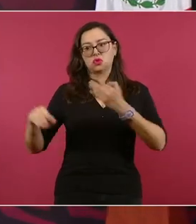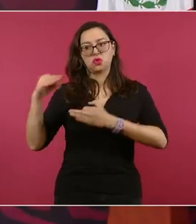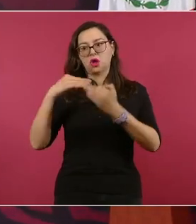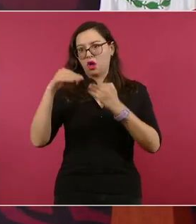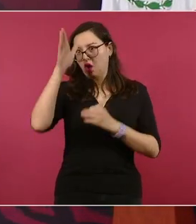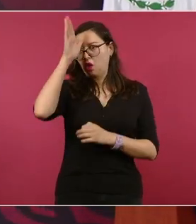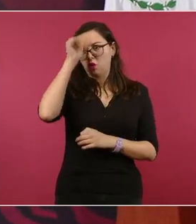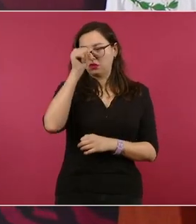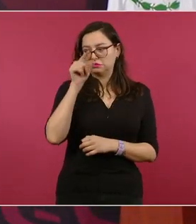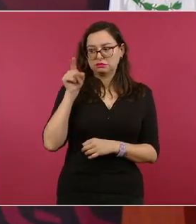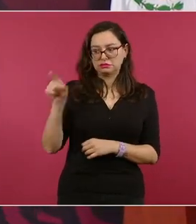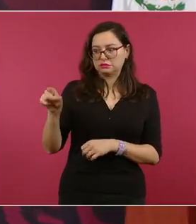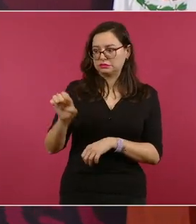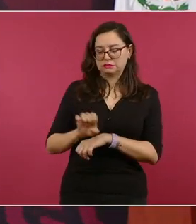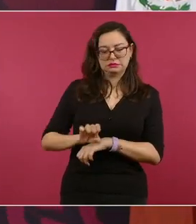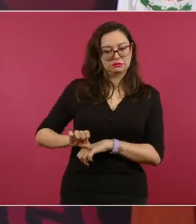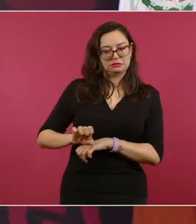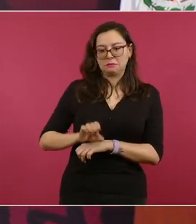diferencias